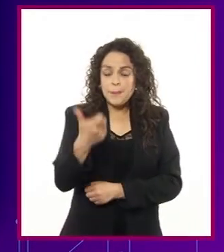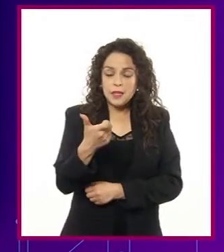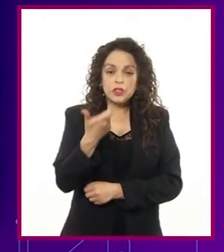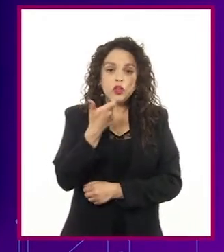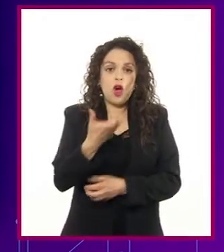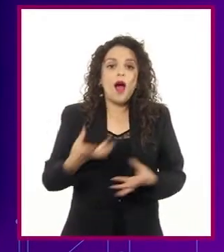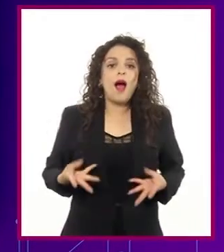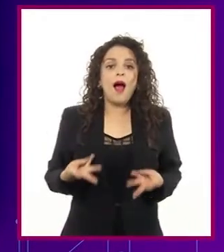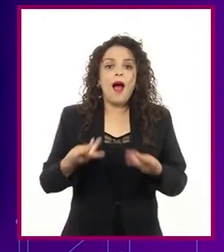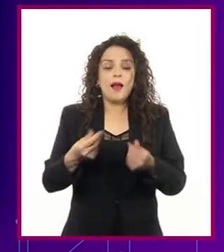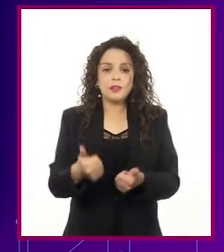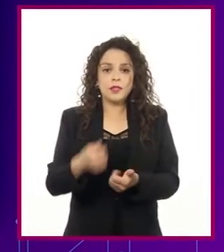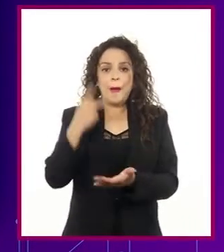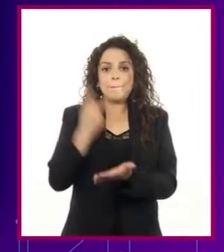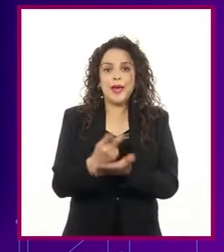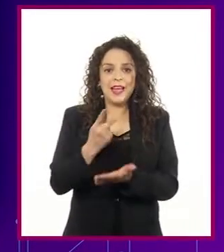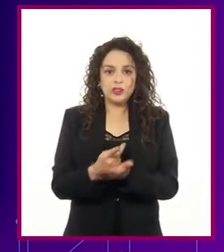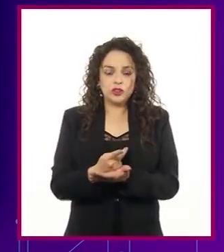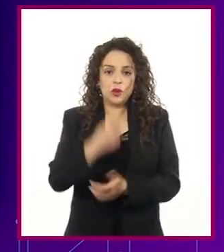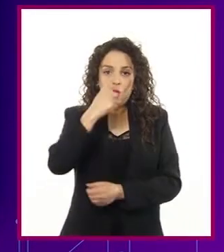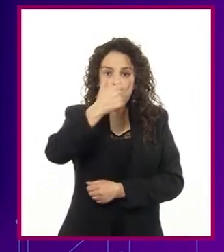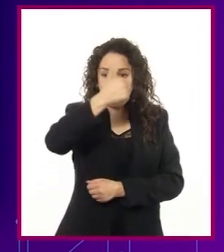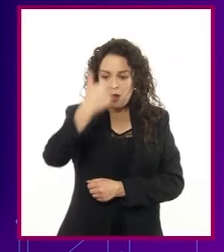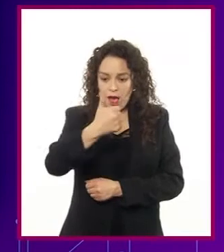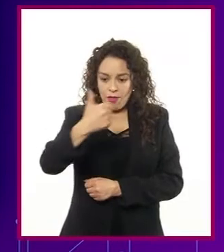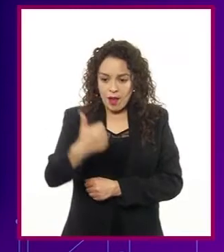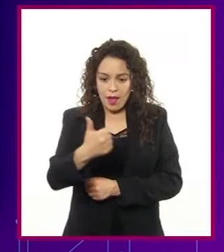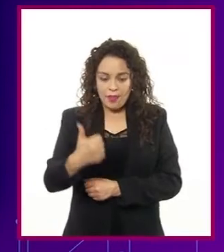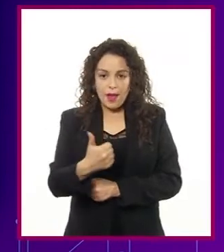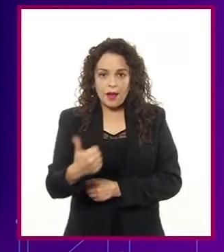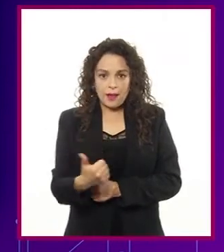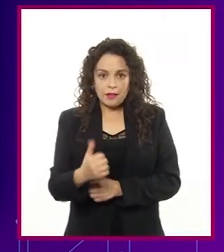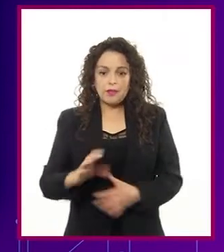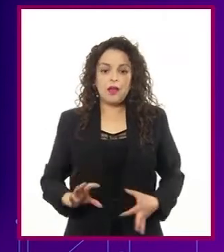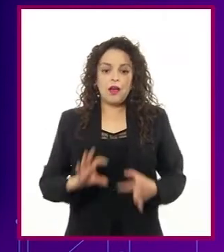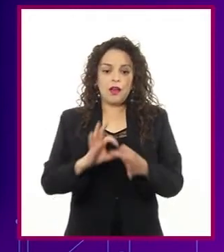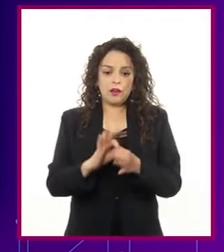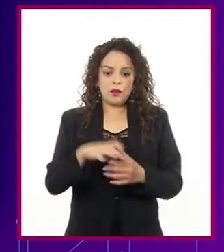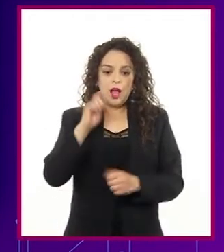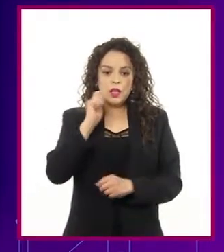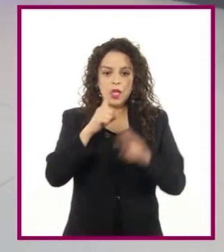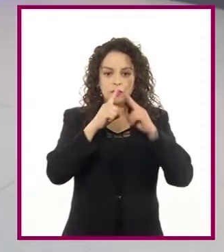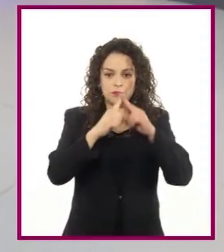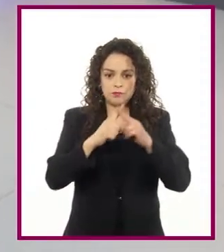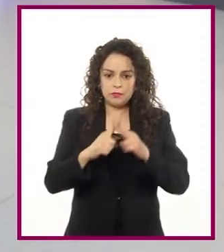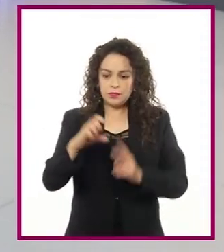cubrir cada uno de los rubros, definiendo una escala para su representación.